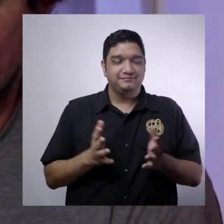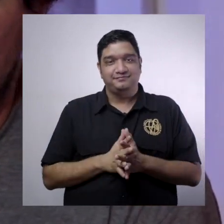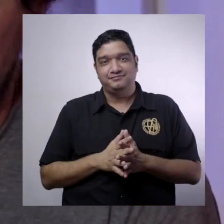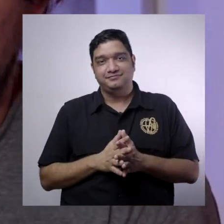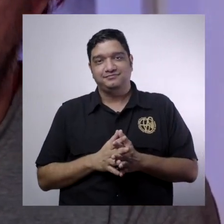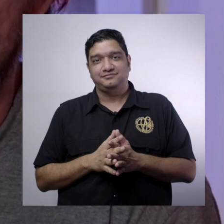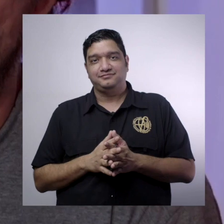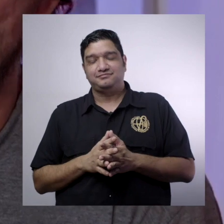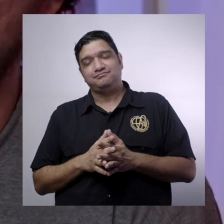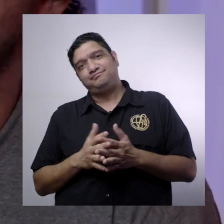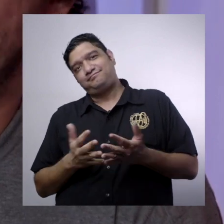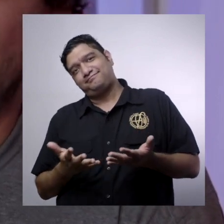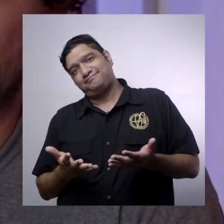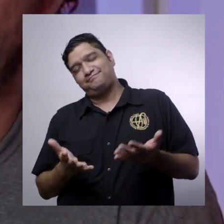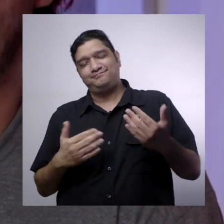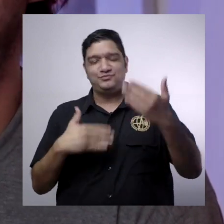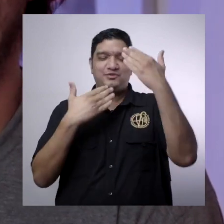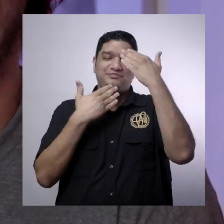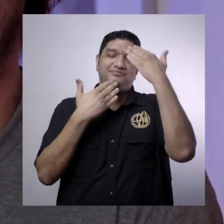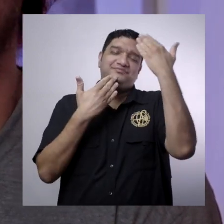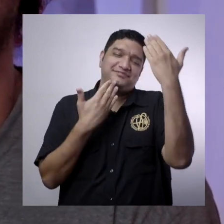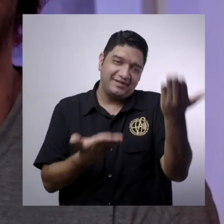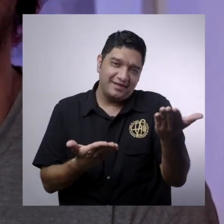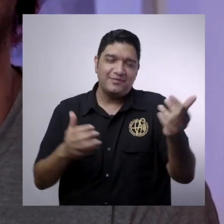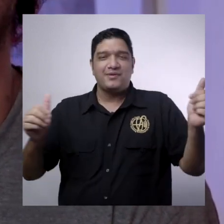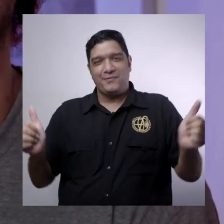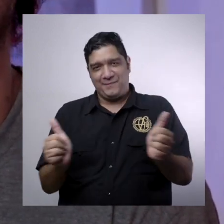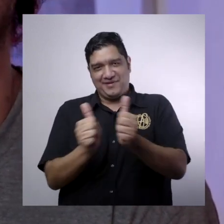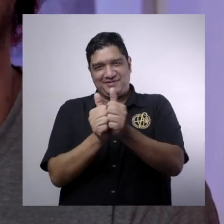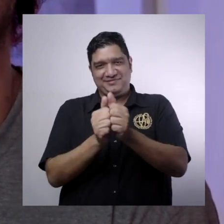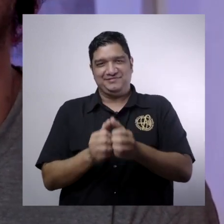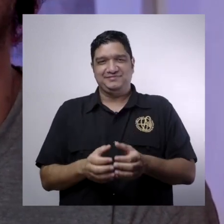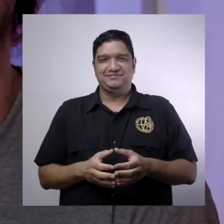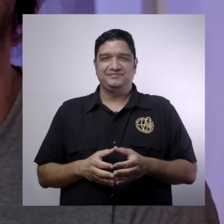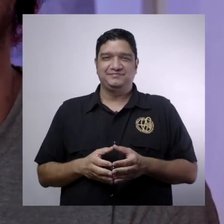pues muchas gracias por acompañarnos.